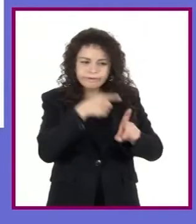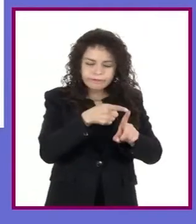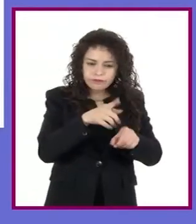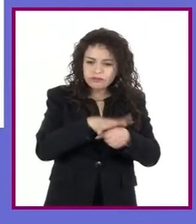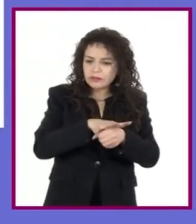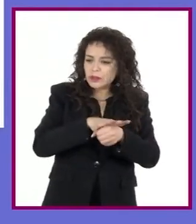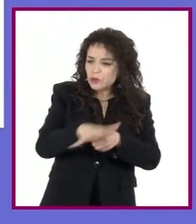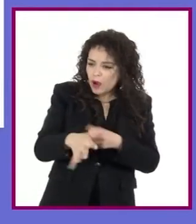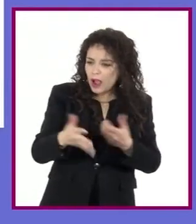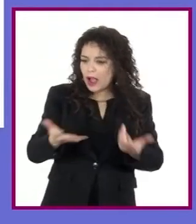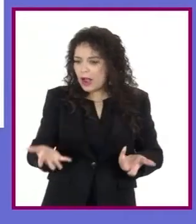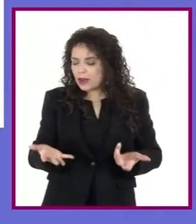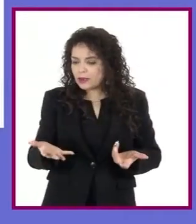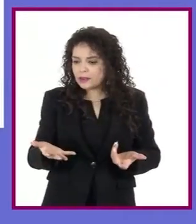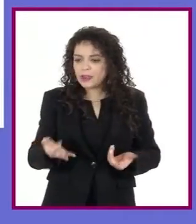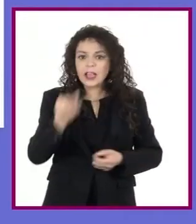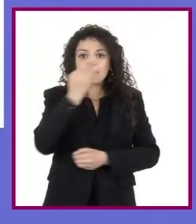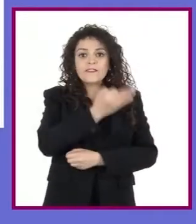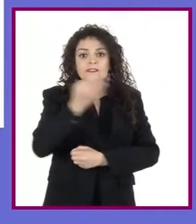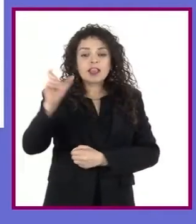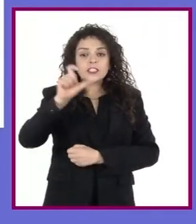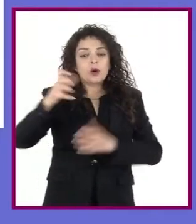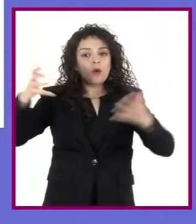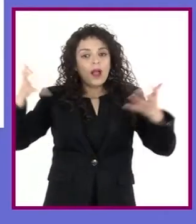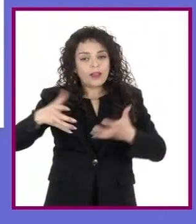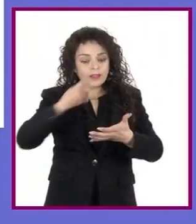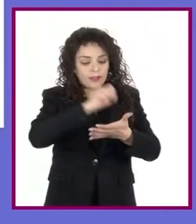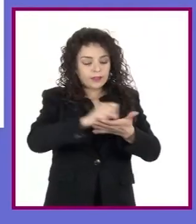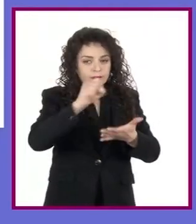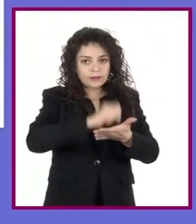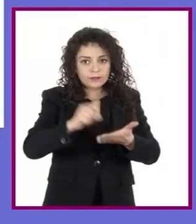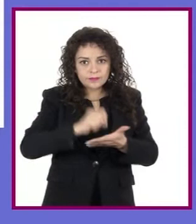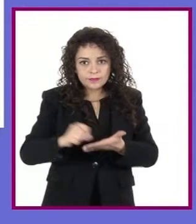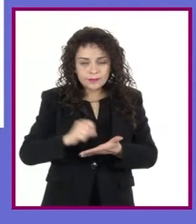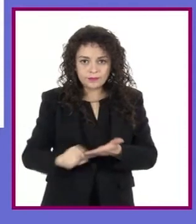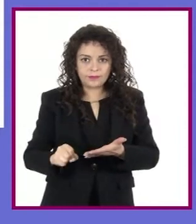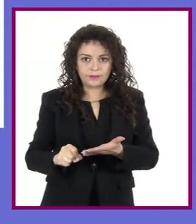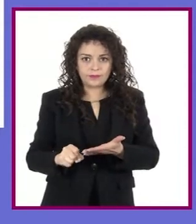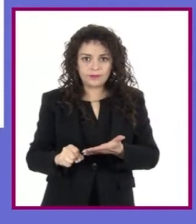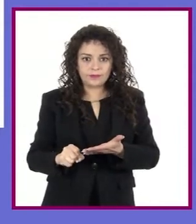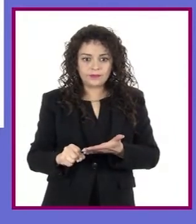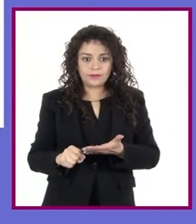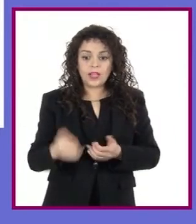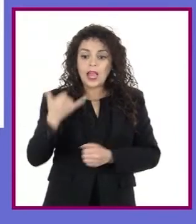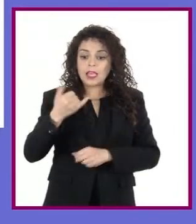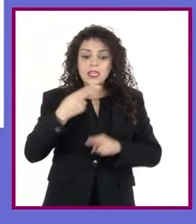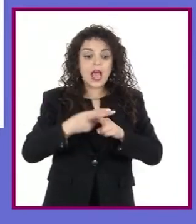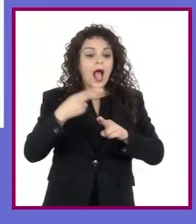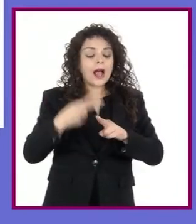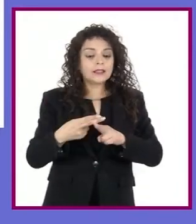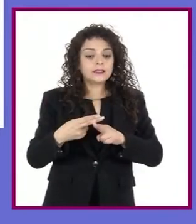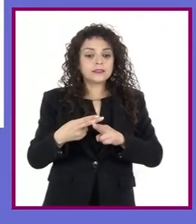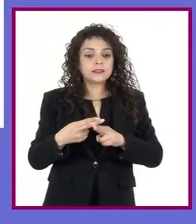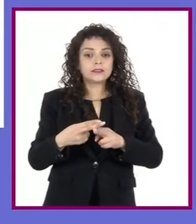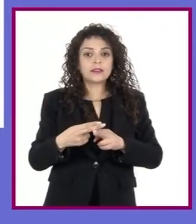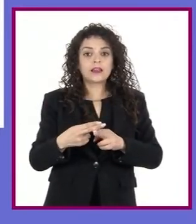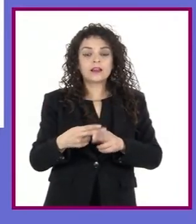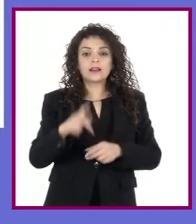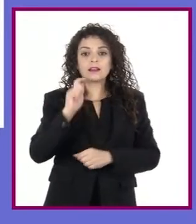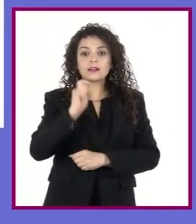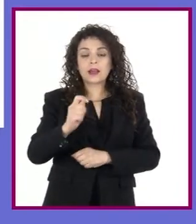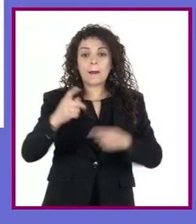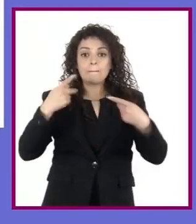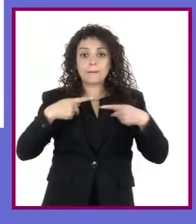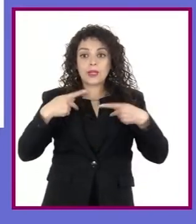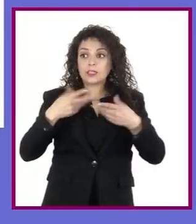la fecha de elaboración de estos otros textos, incluso la trayectoria de las